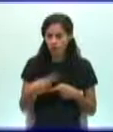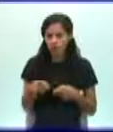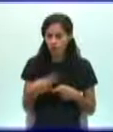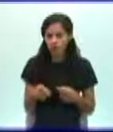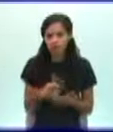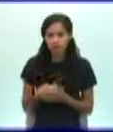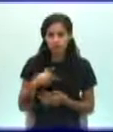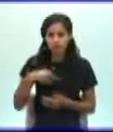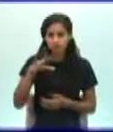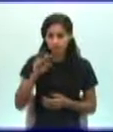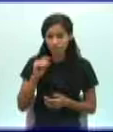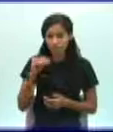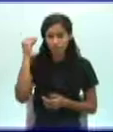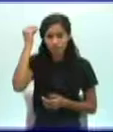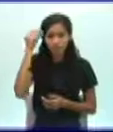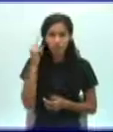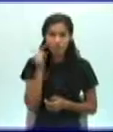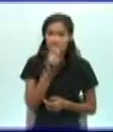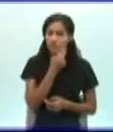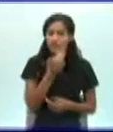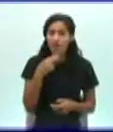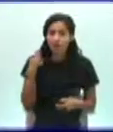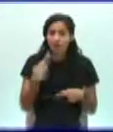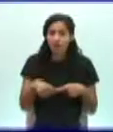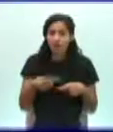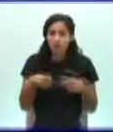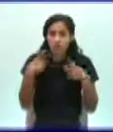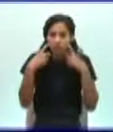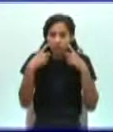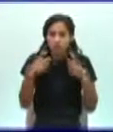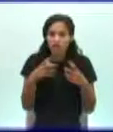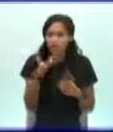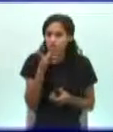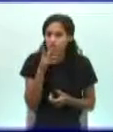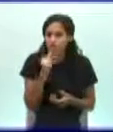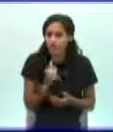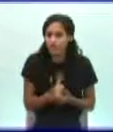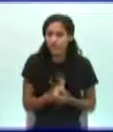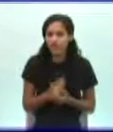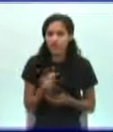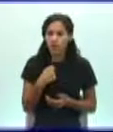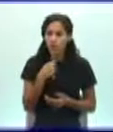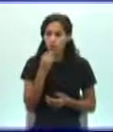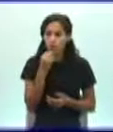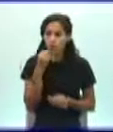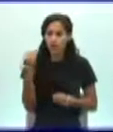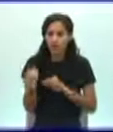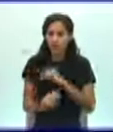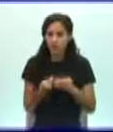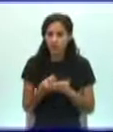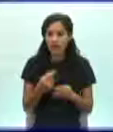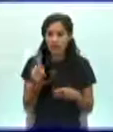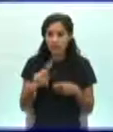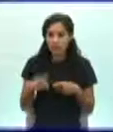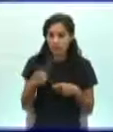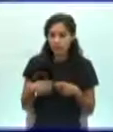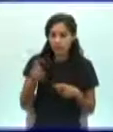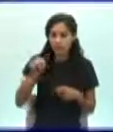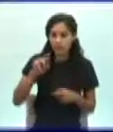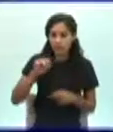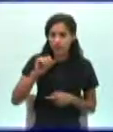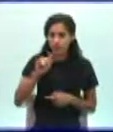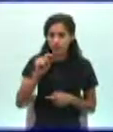el pensamiento martiano hay cosas tan fabulosas y tan bellas que uno puede convertirse en marxista partiendo